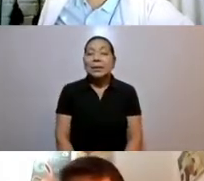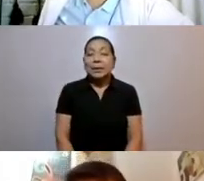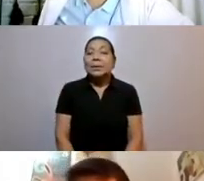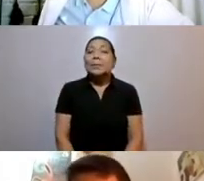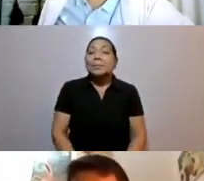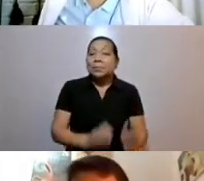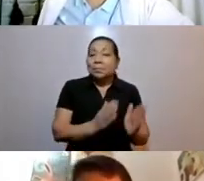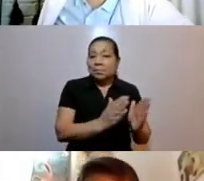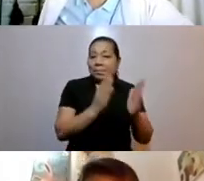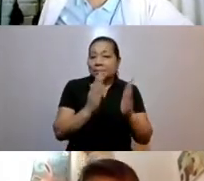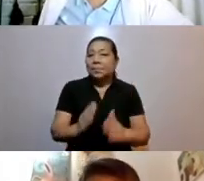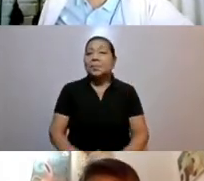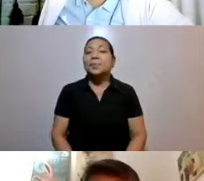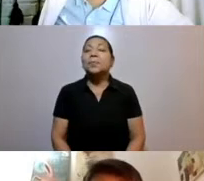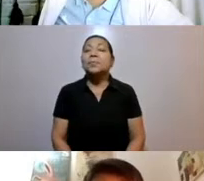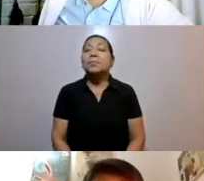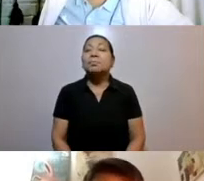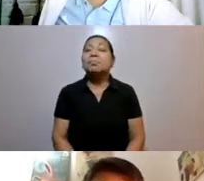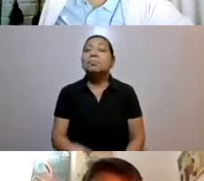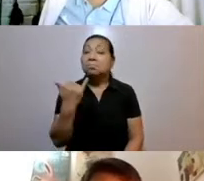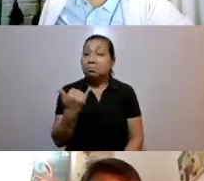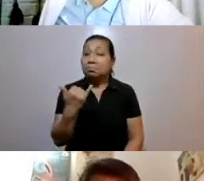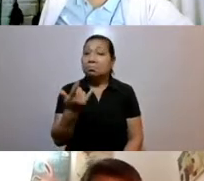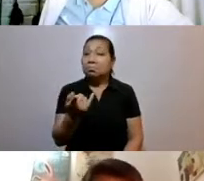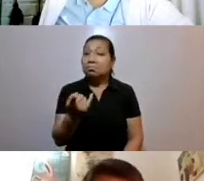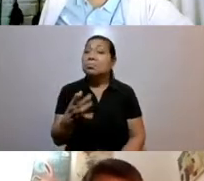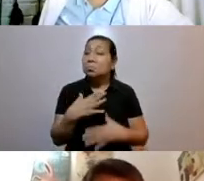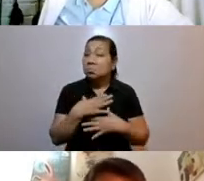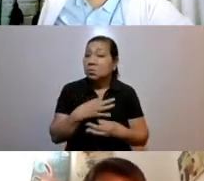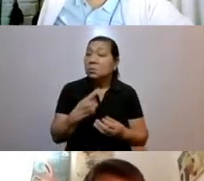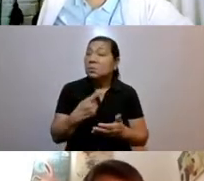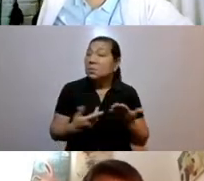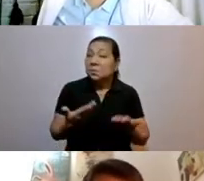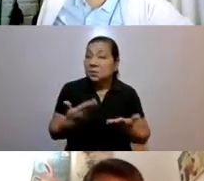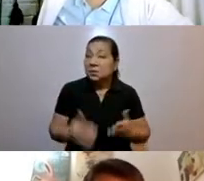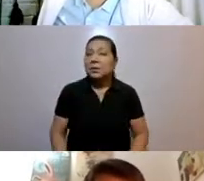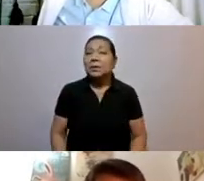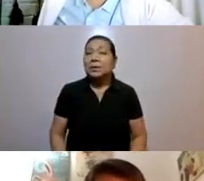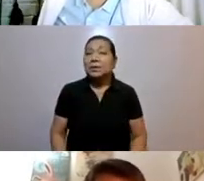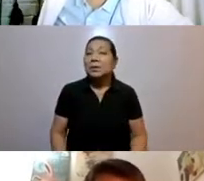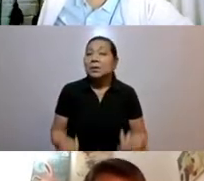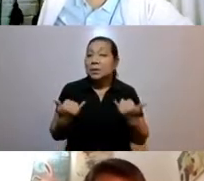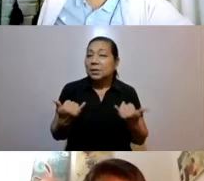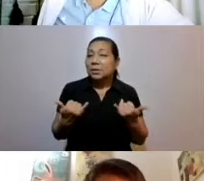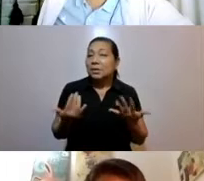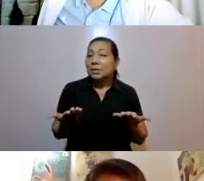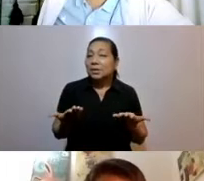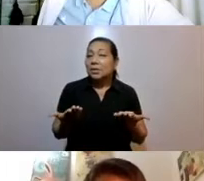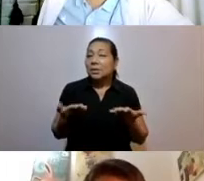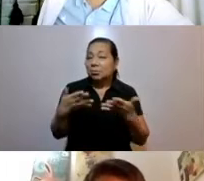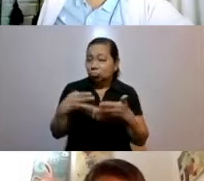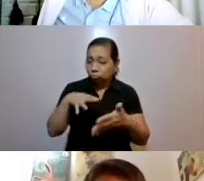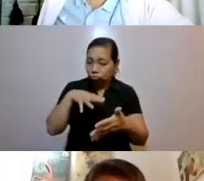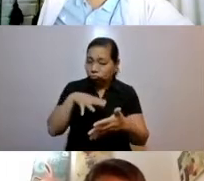Volvemos a este tema. Miren, este es un estudio interesante porque es el clásico estudio